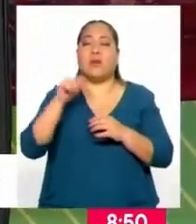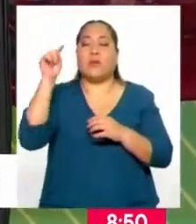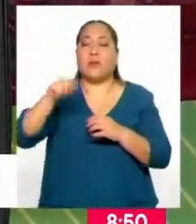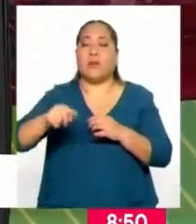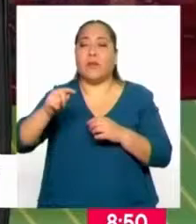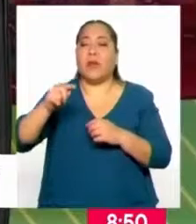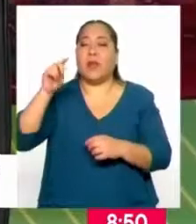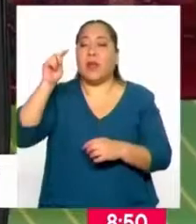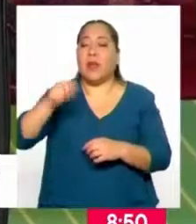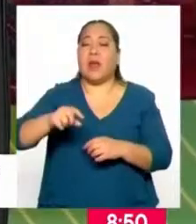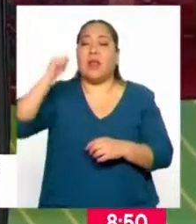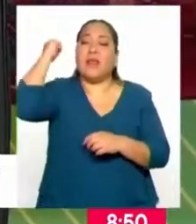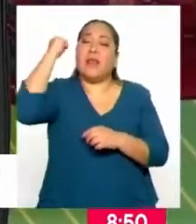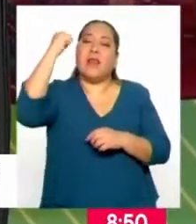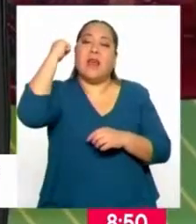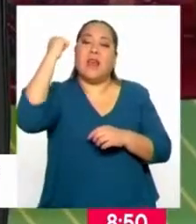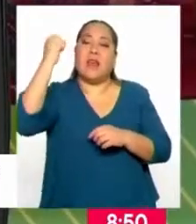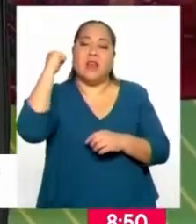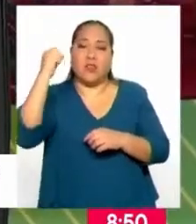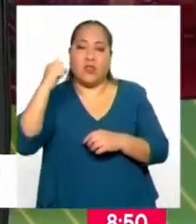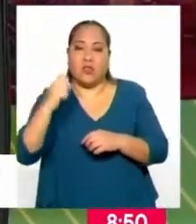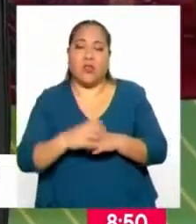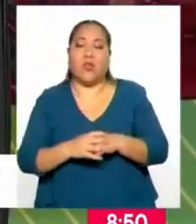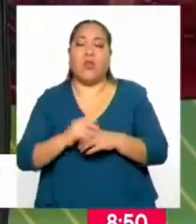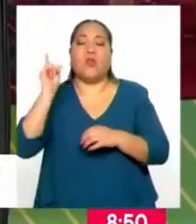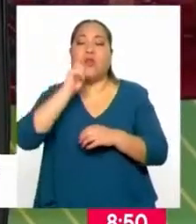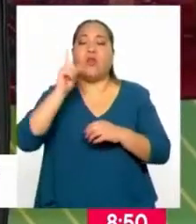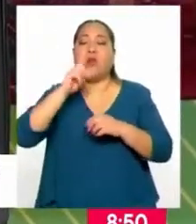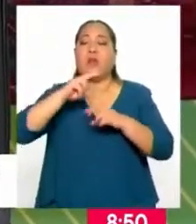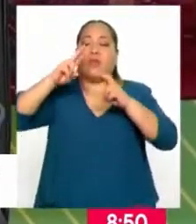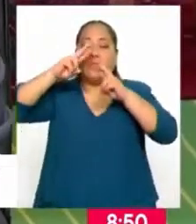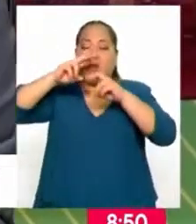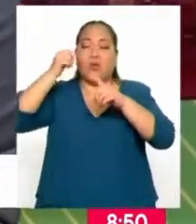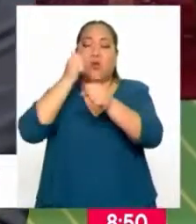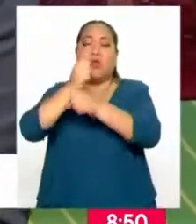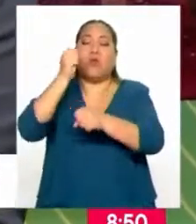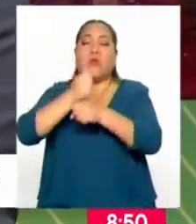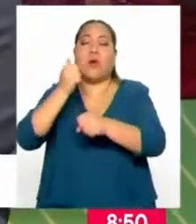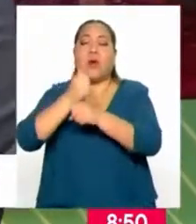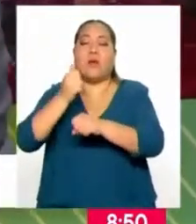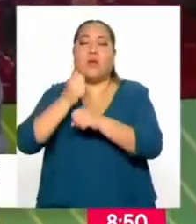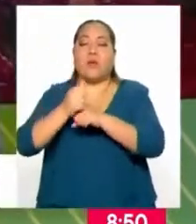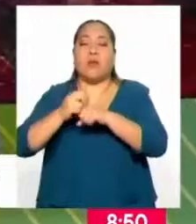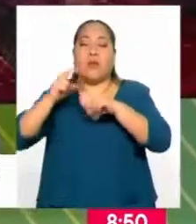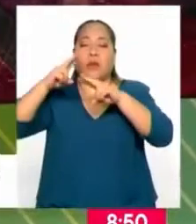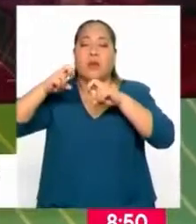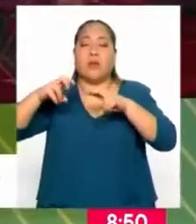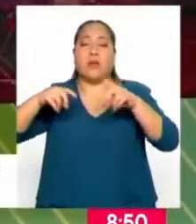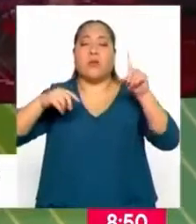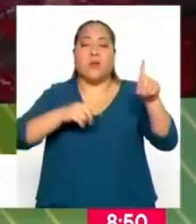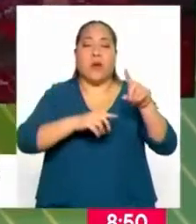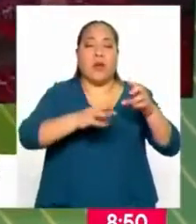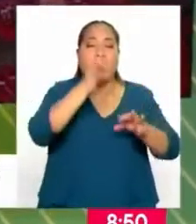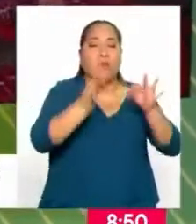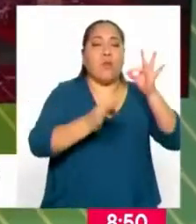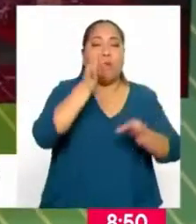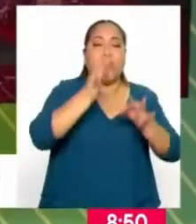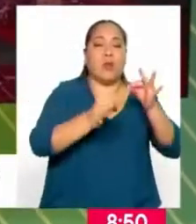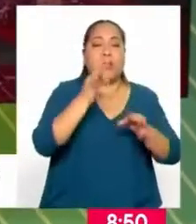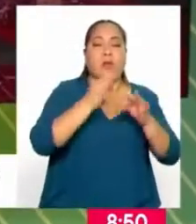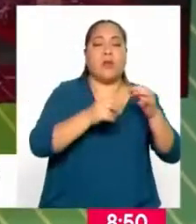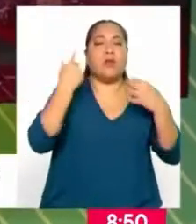es culpable, sino solo investigado y se le presume la inocencia, para el fuero político ya lo es. Es